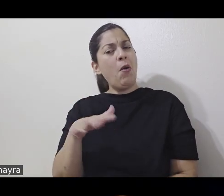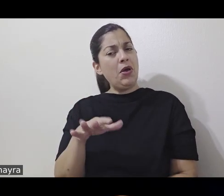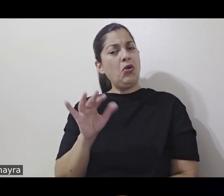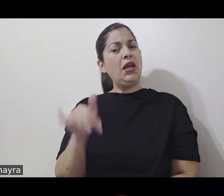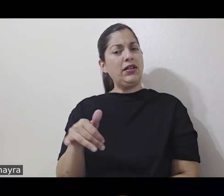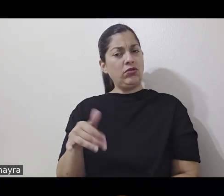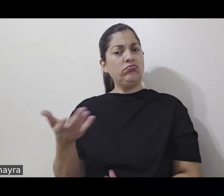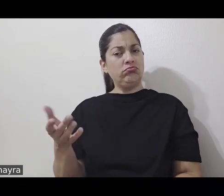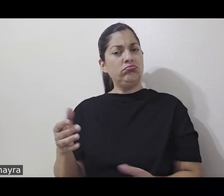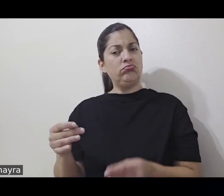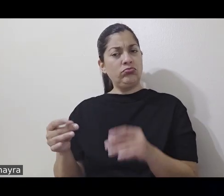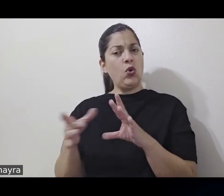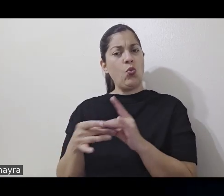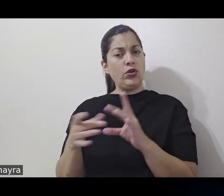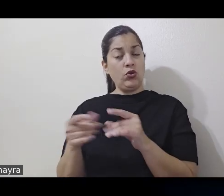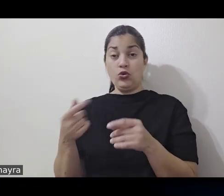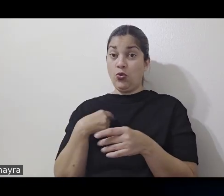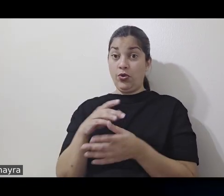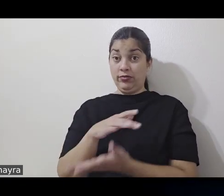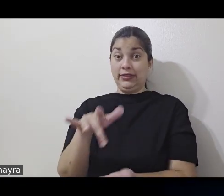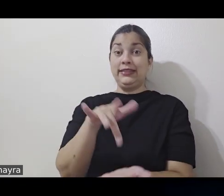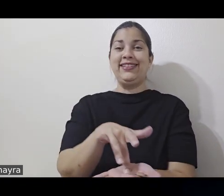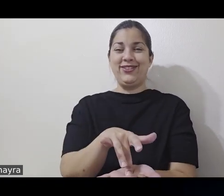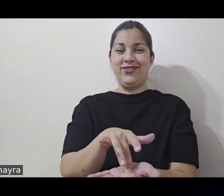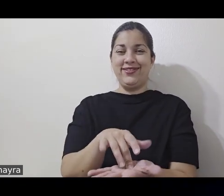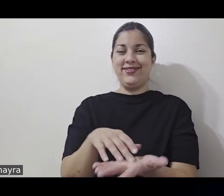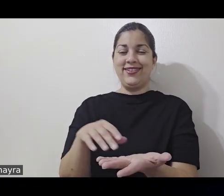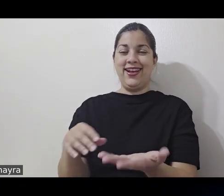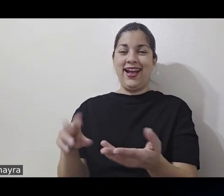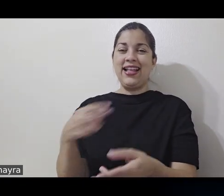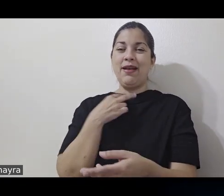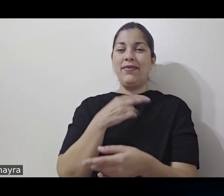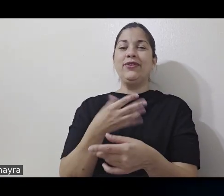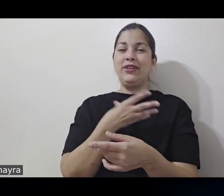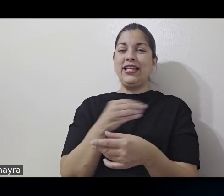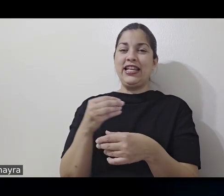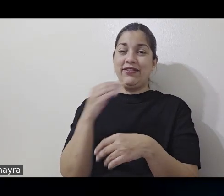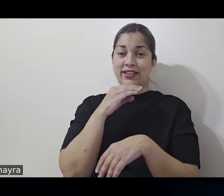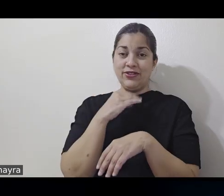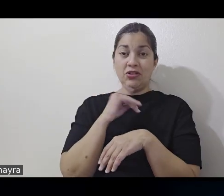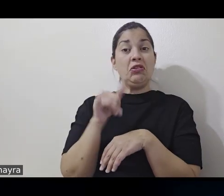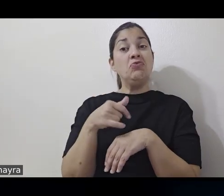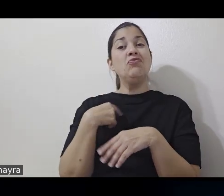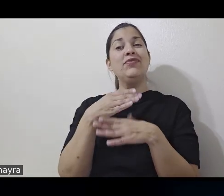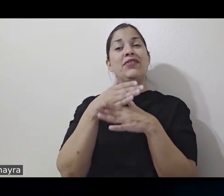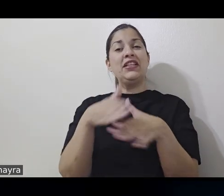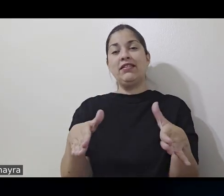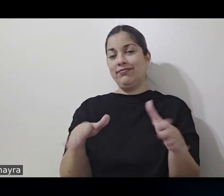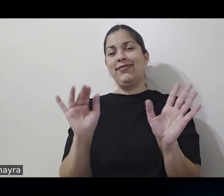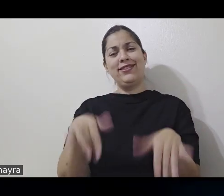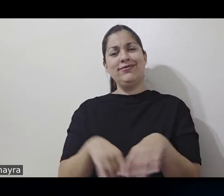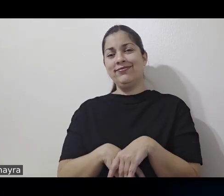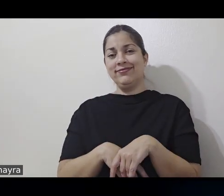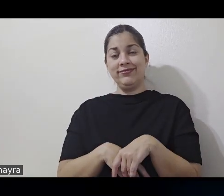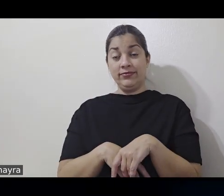cuentos. Y yo dije, pues mira, yo voy a poner Atrapado Ficticio en el centro. Y ahí lo dividí. Ajá, ahí fue. Ok. Eso fue lo que pasó. Ok.